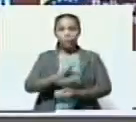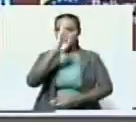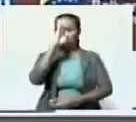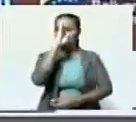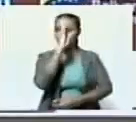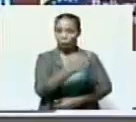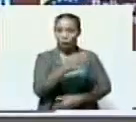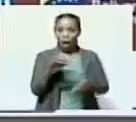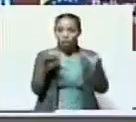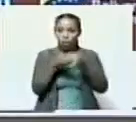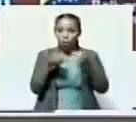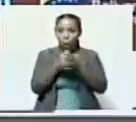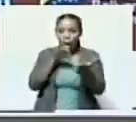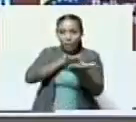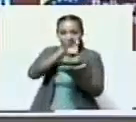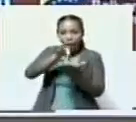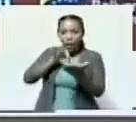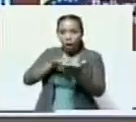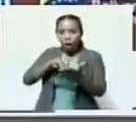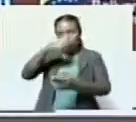directamente al Comando Estratégico Operacional